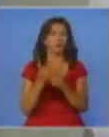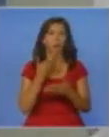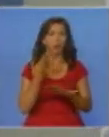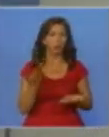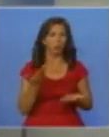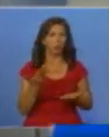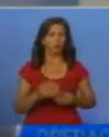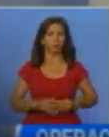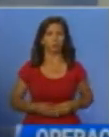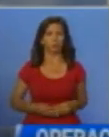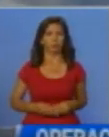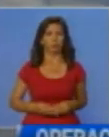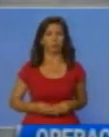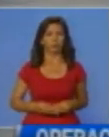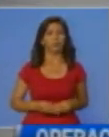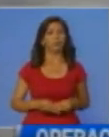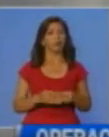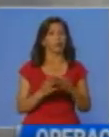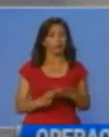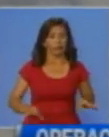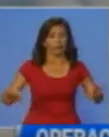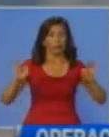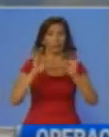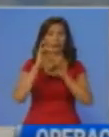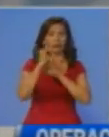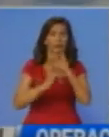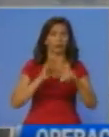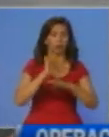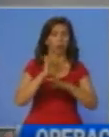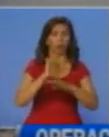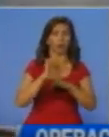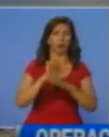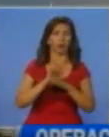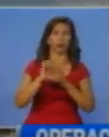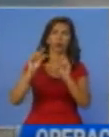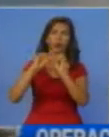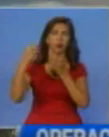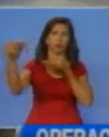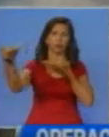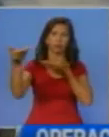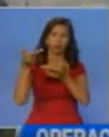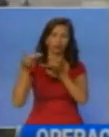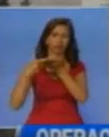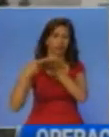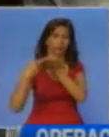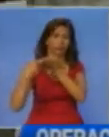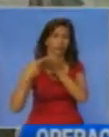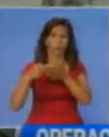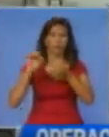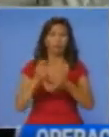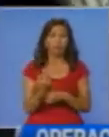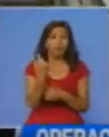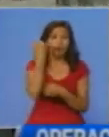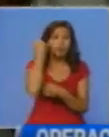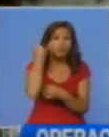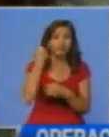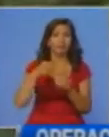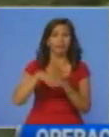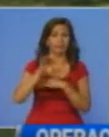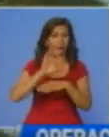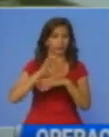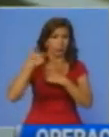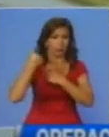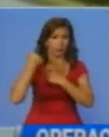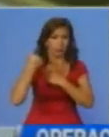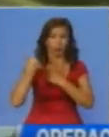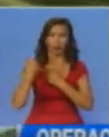es una importante operación financiera internacional que puso en marcha el estado ecuatoriano hace pocos días a través del banco central